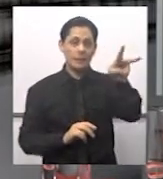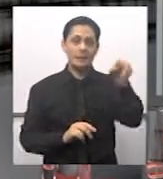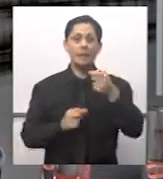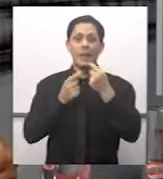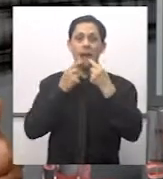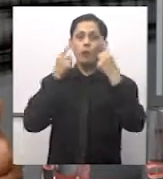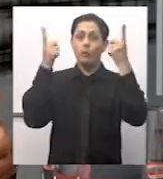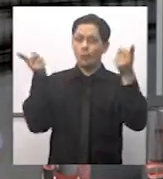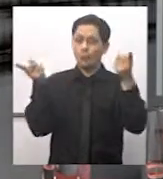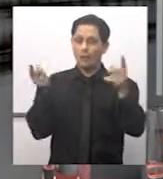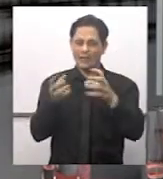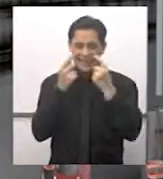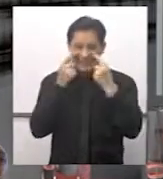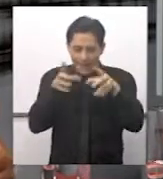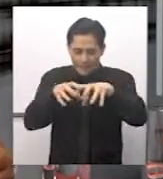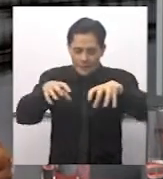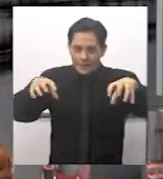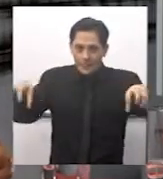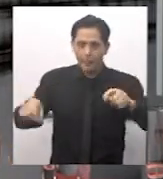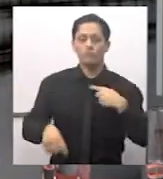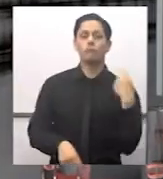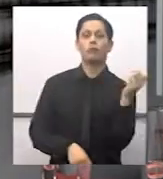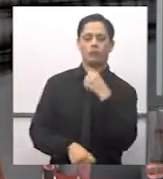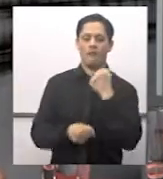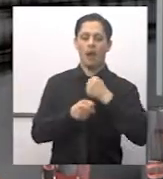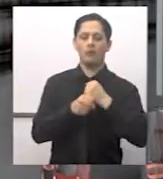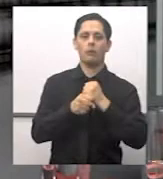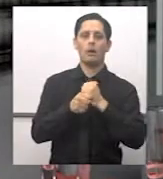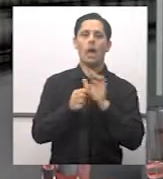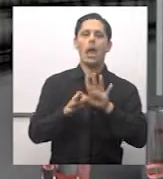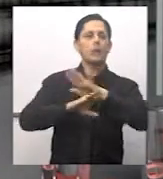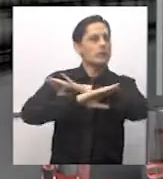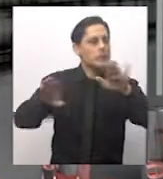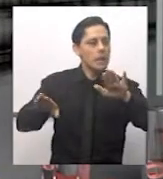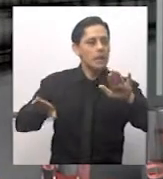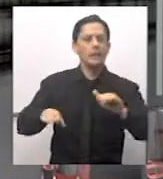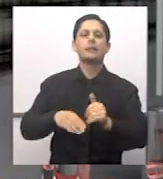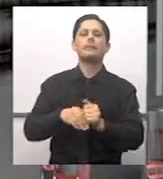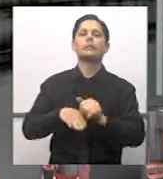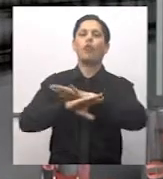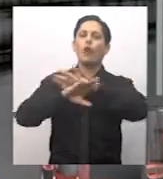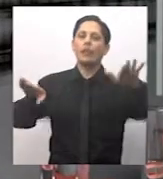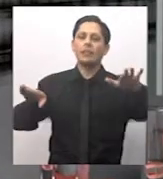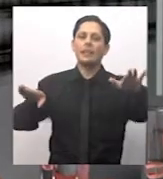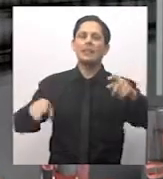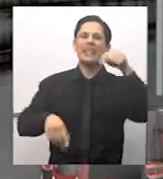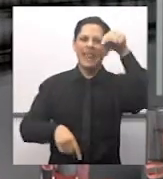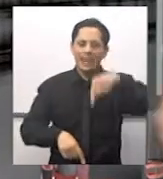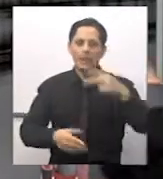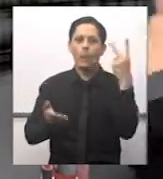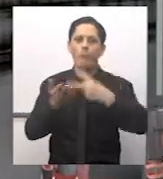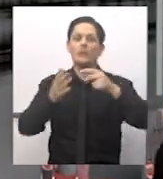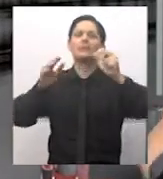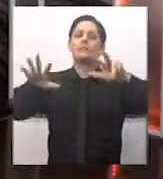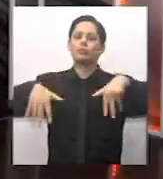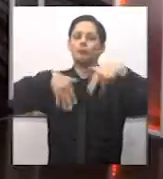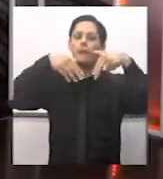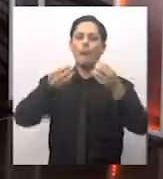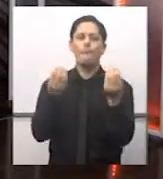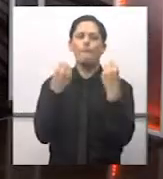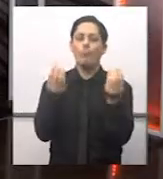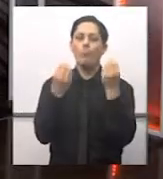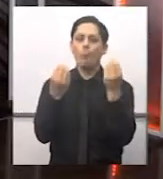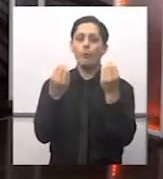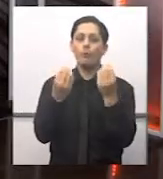es llevarla a cabo, que se concrete, que este 2019 va a ser muy, muy auspicioso. Oiga, en ese aspecto hubo